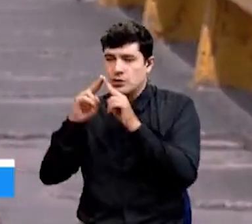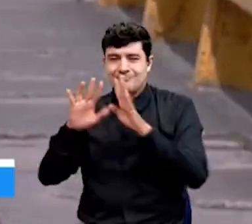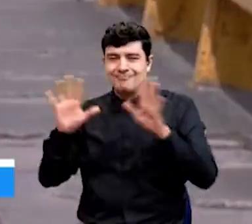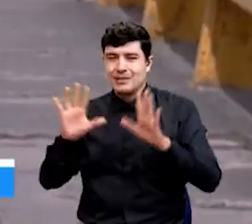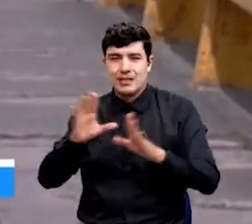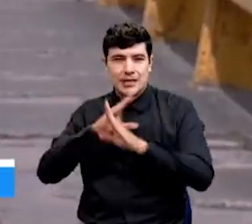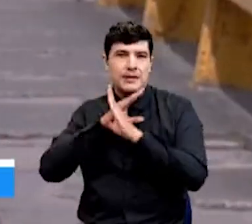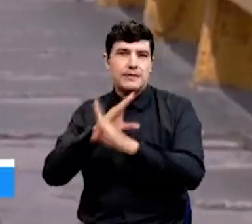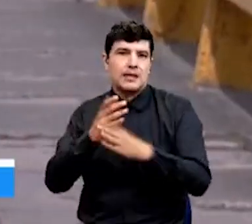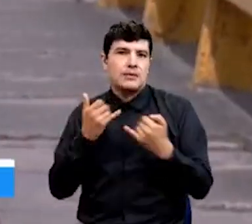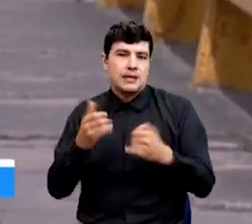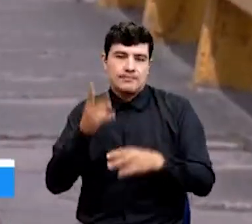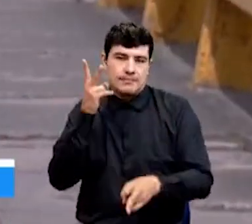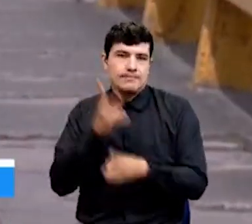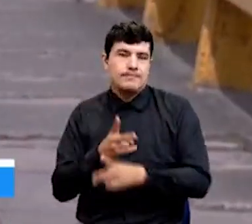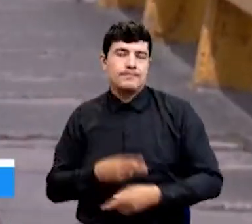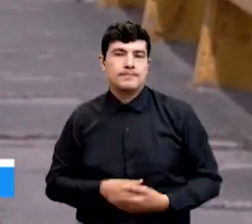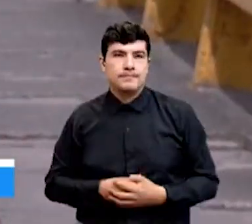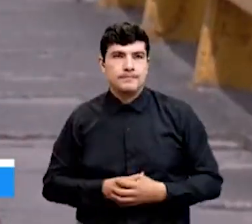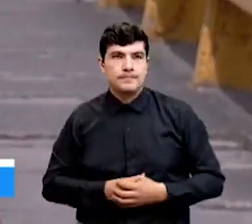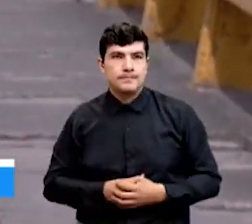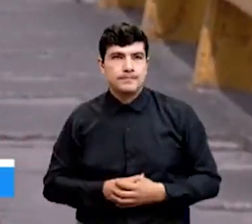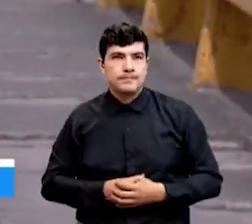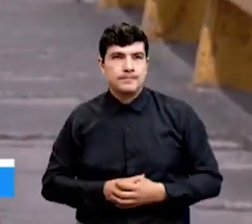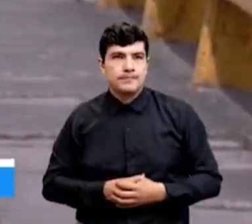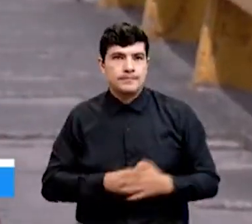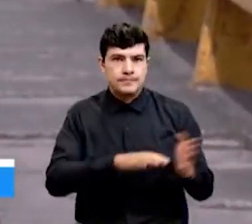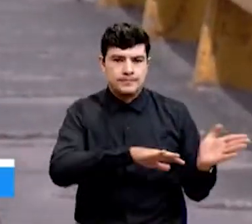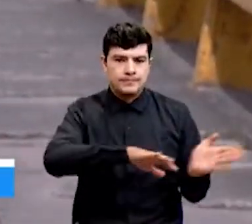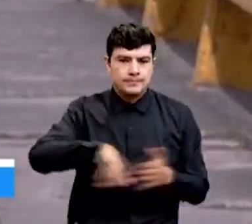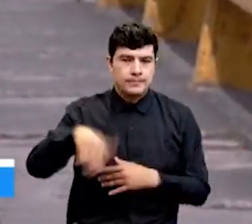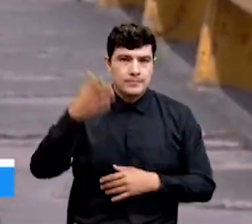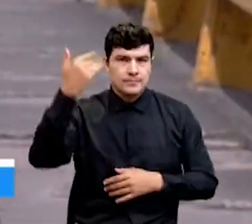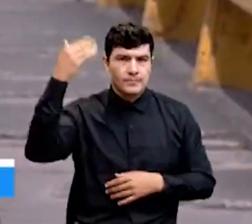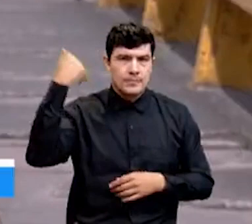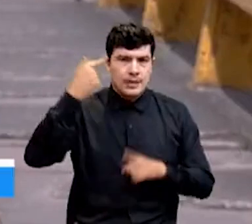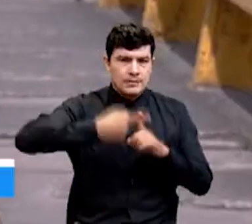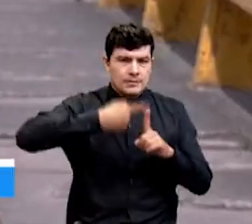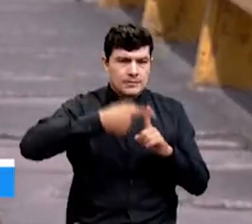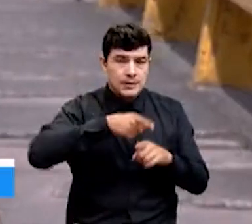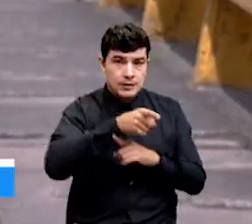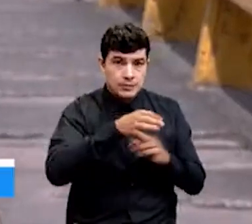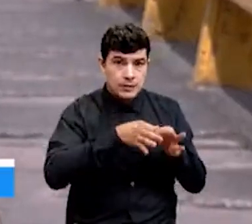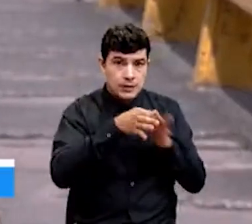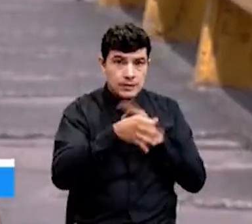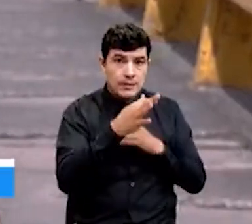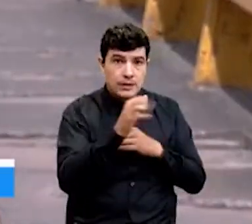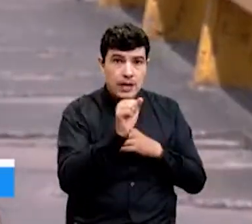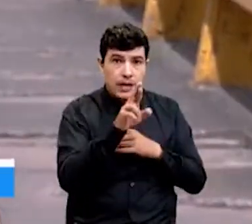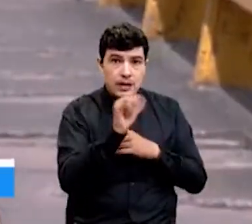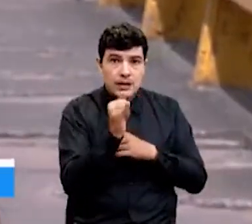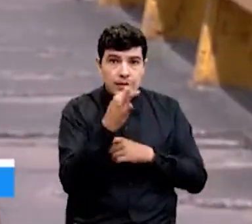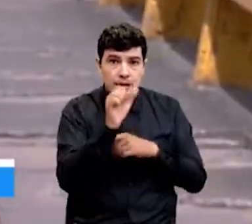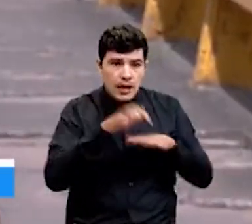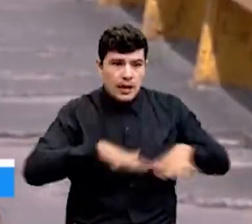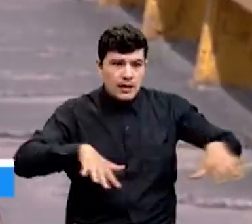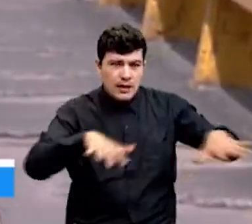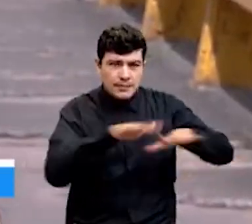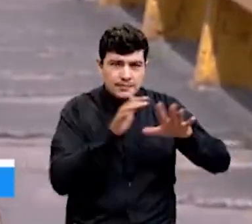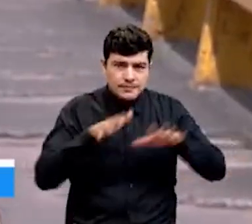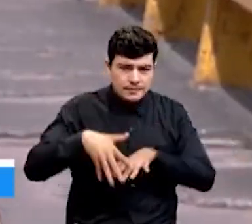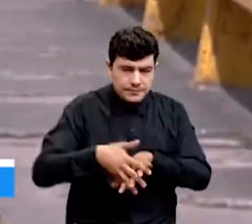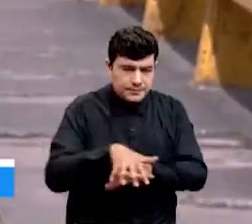En otras noticias, con el fin de atender la emergencia registrada en meses pasados en el Tarrita, sector de Ábrego, la